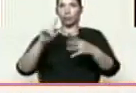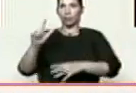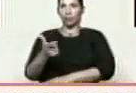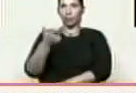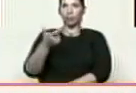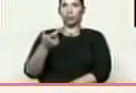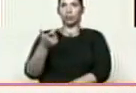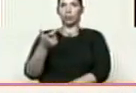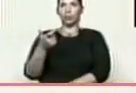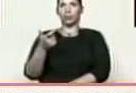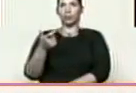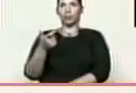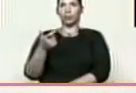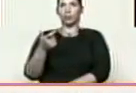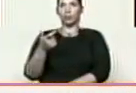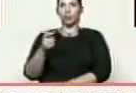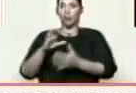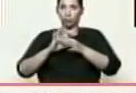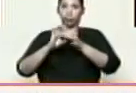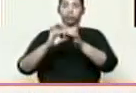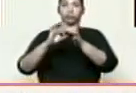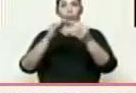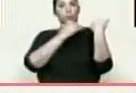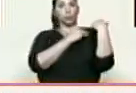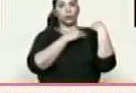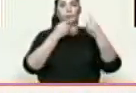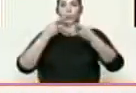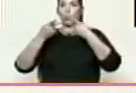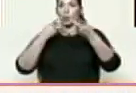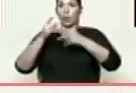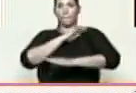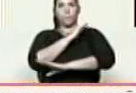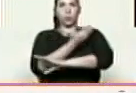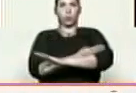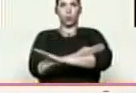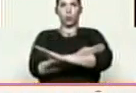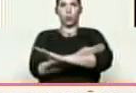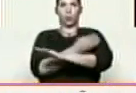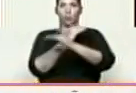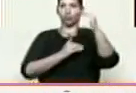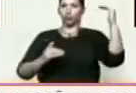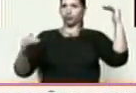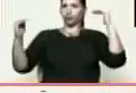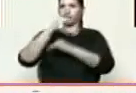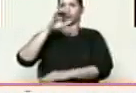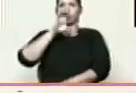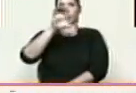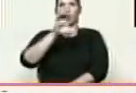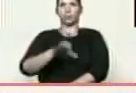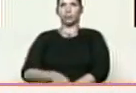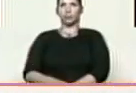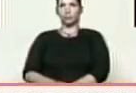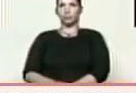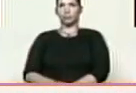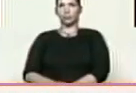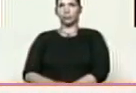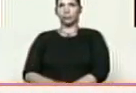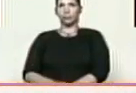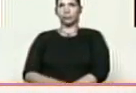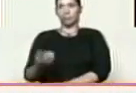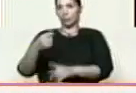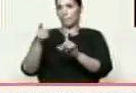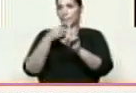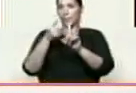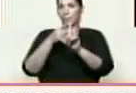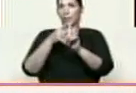con un grado tal de eficiencia y responsabilidad política del poder plenipotenciario de la nación, teniendo como primera línea de trabajo en cada una de